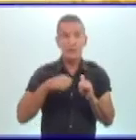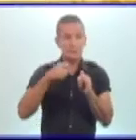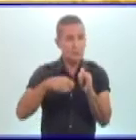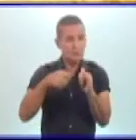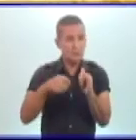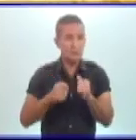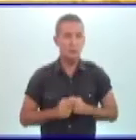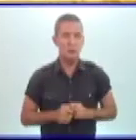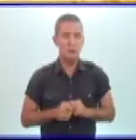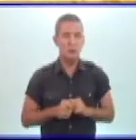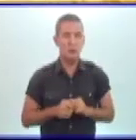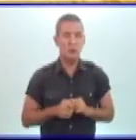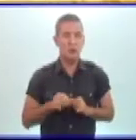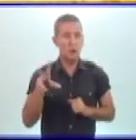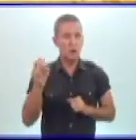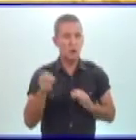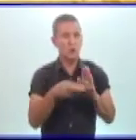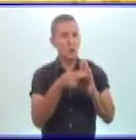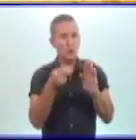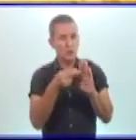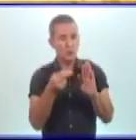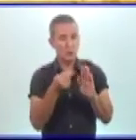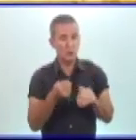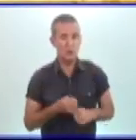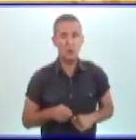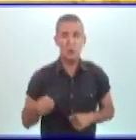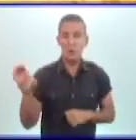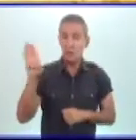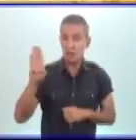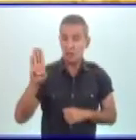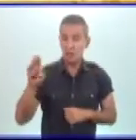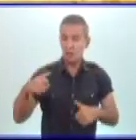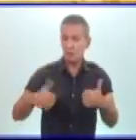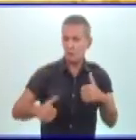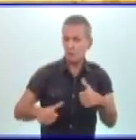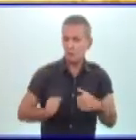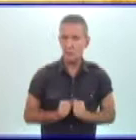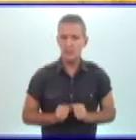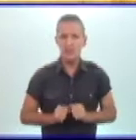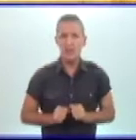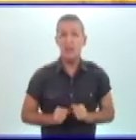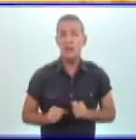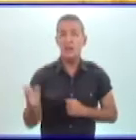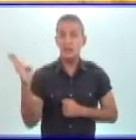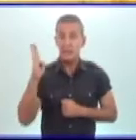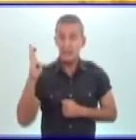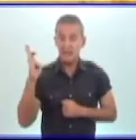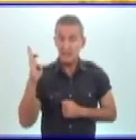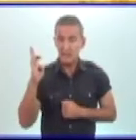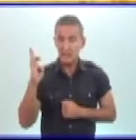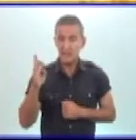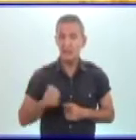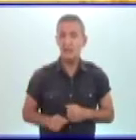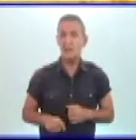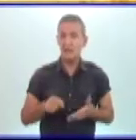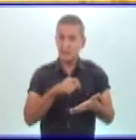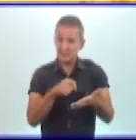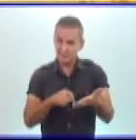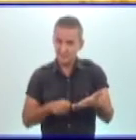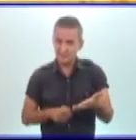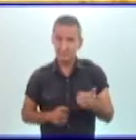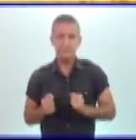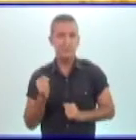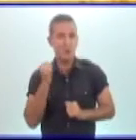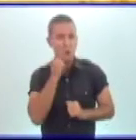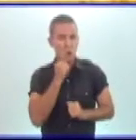asignaturas, estás descubriendo en octavo grado, como la biología, la química y la física. Anotemos algunos de los principales elementos